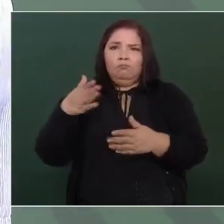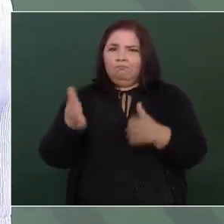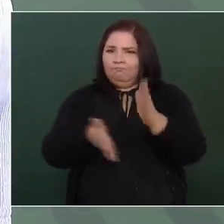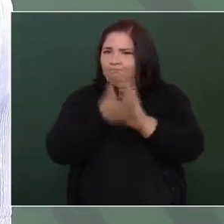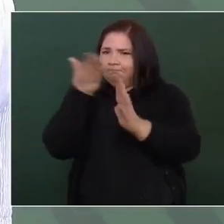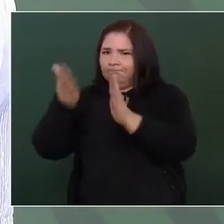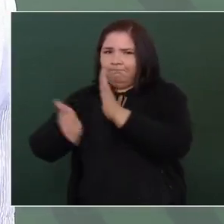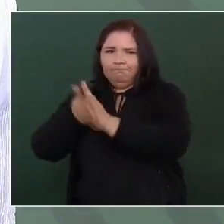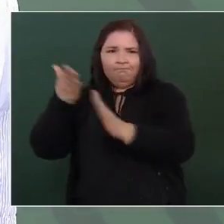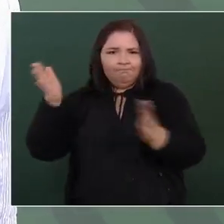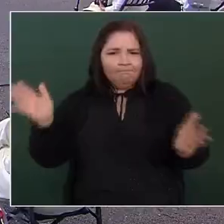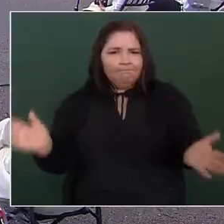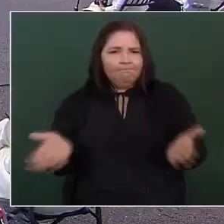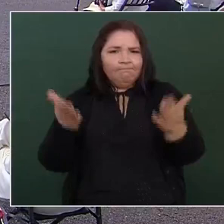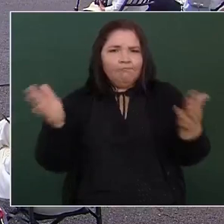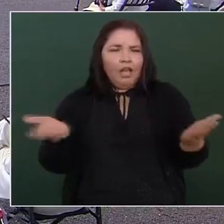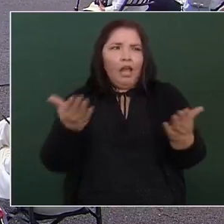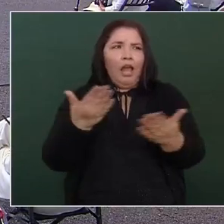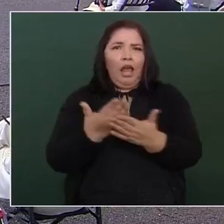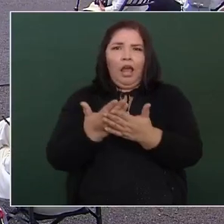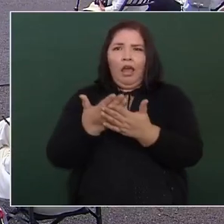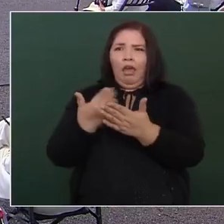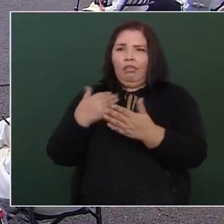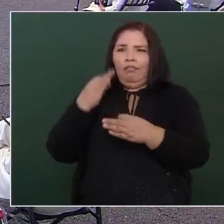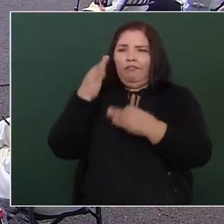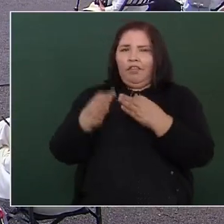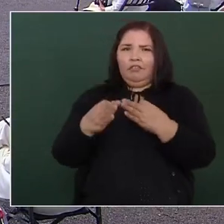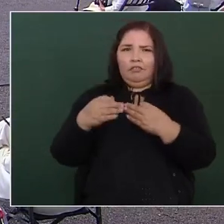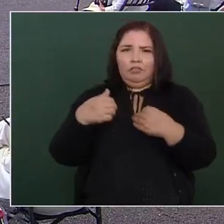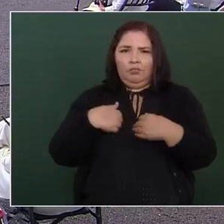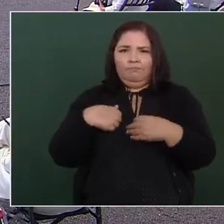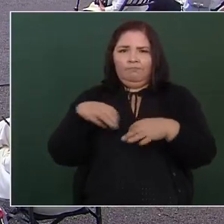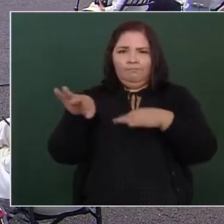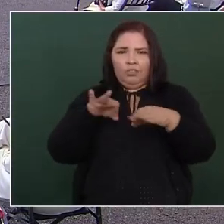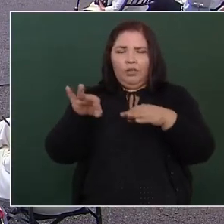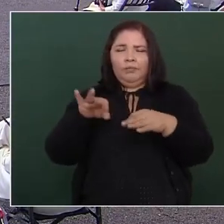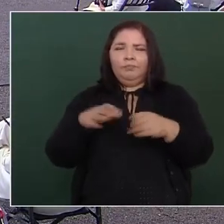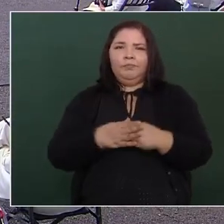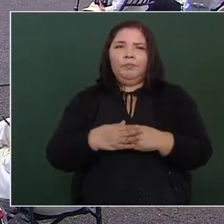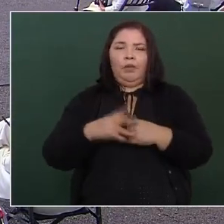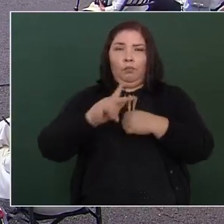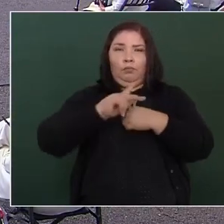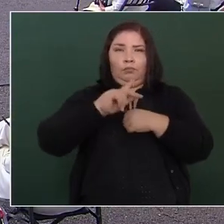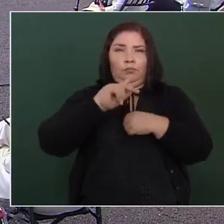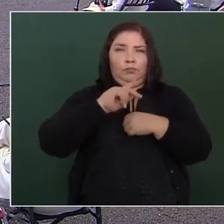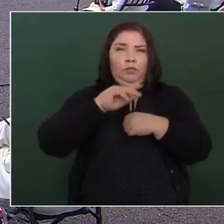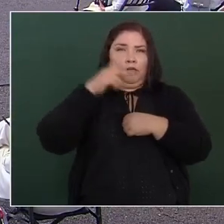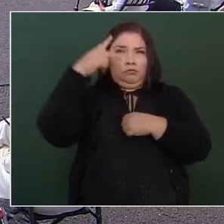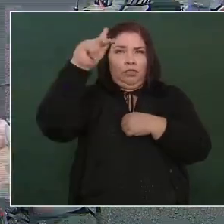Acapulco antes de que yo termine. En la frontera que fuimos,